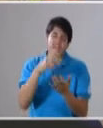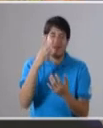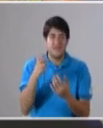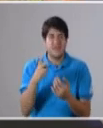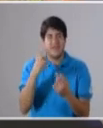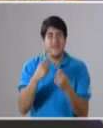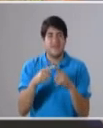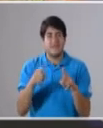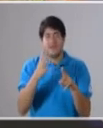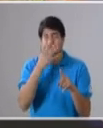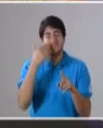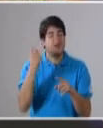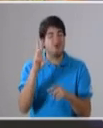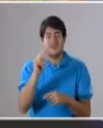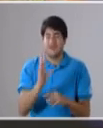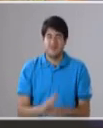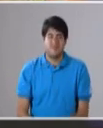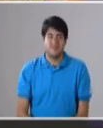Pero mejor ya no, ¿ah?